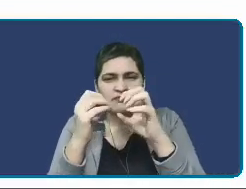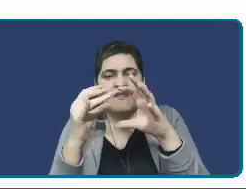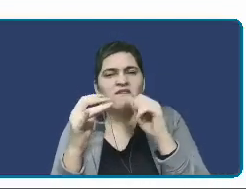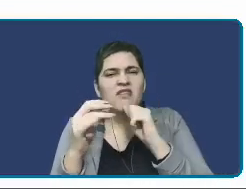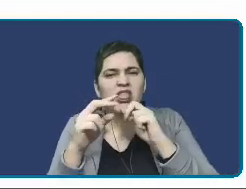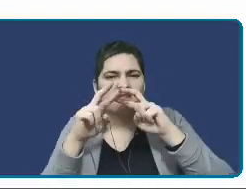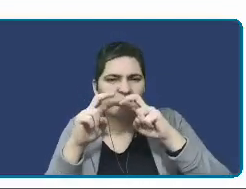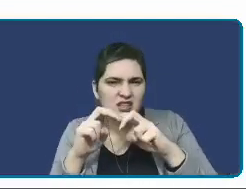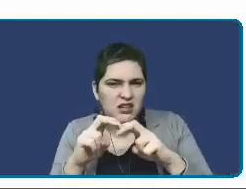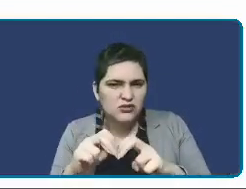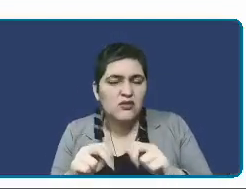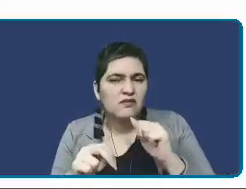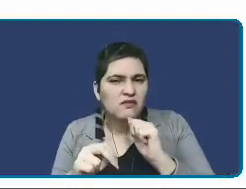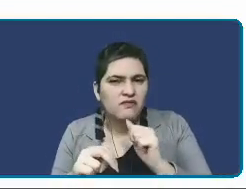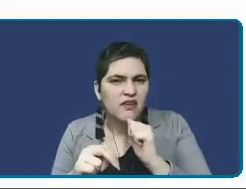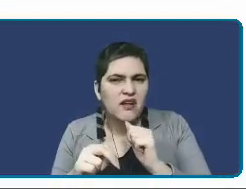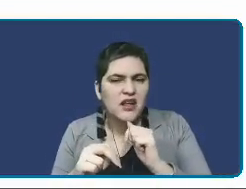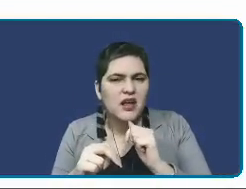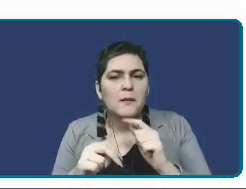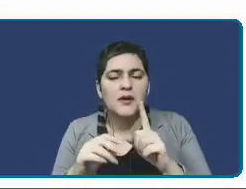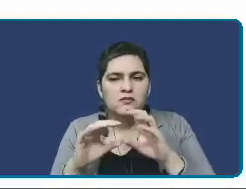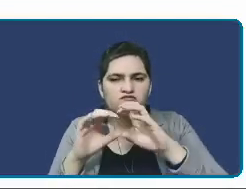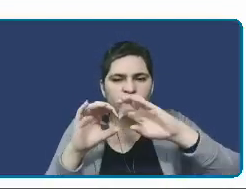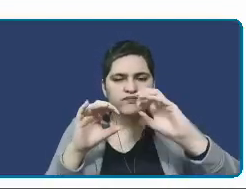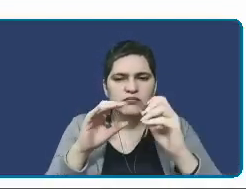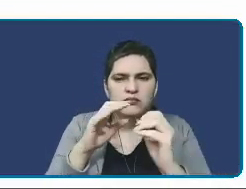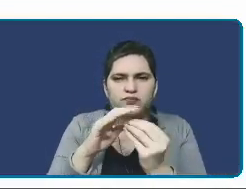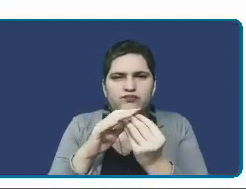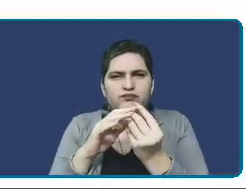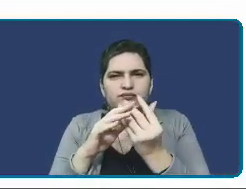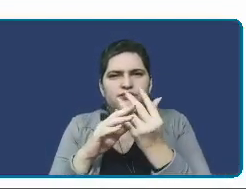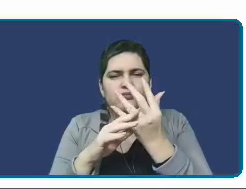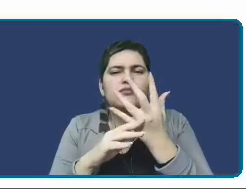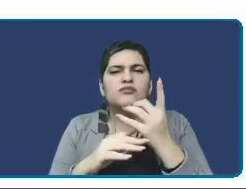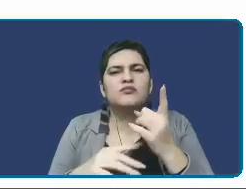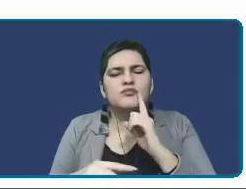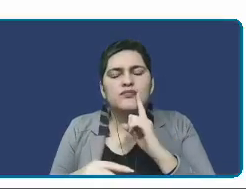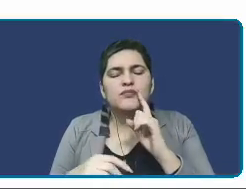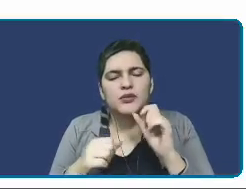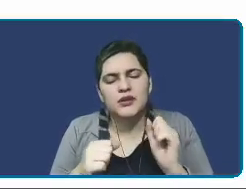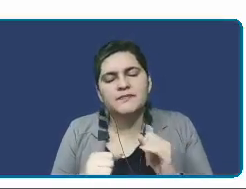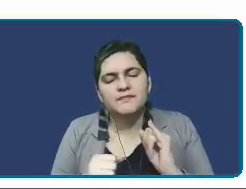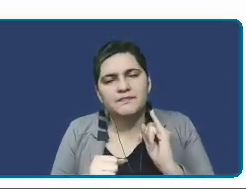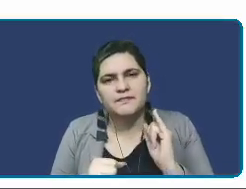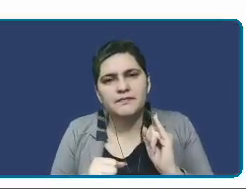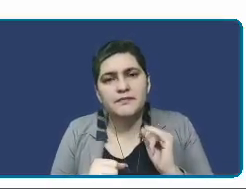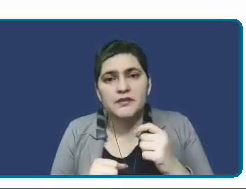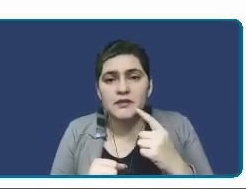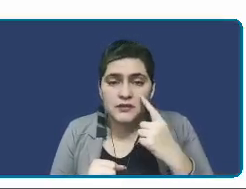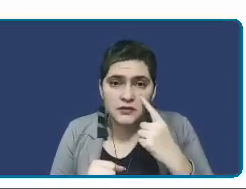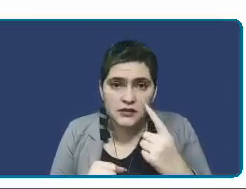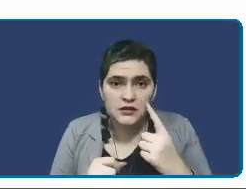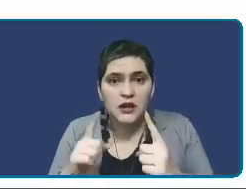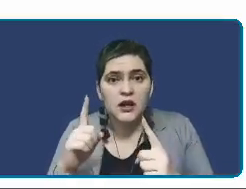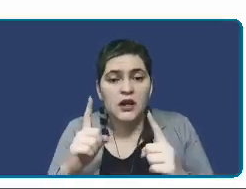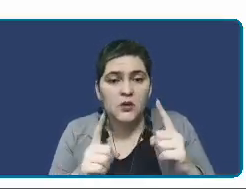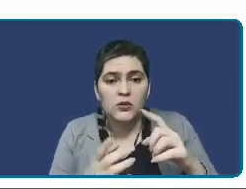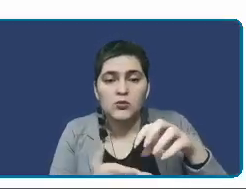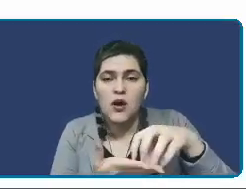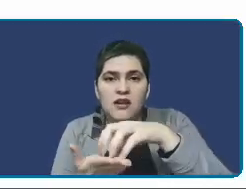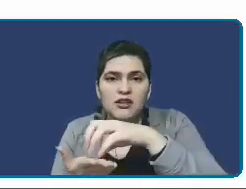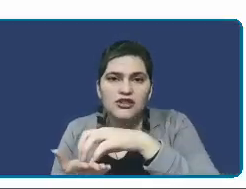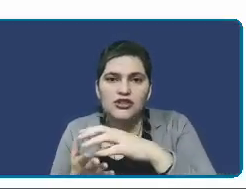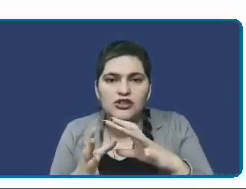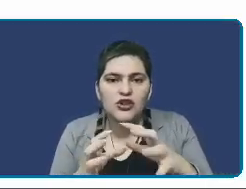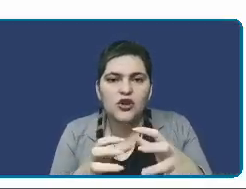porque la alteración de la permeabilidad sí puede estar. Entonces, estaríamos quedándonos con cosas que son poblacionales, que no existe